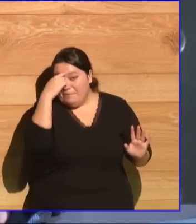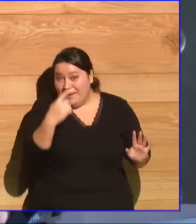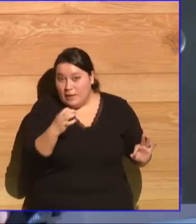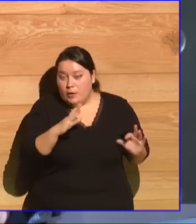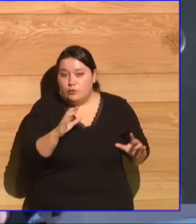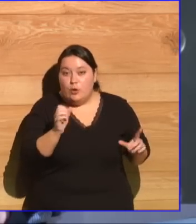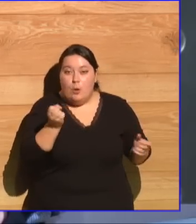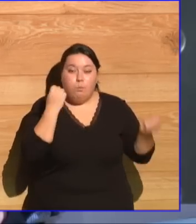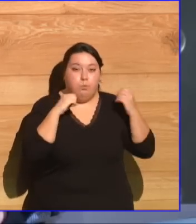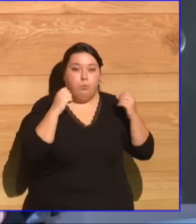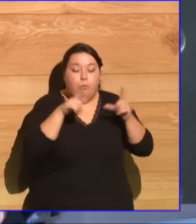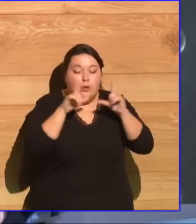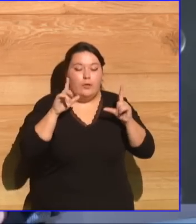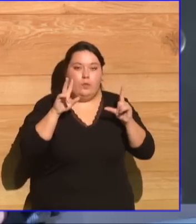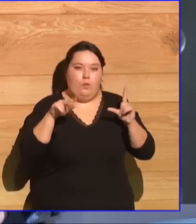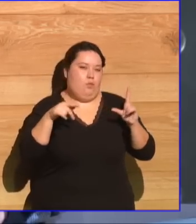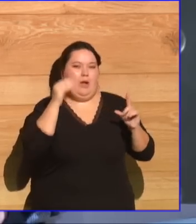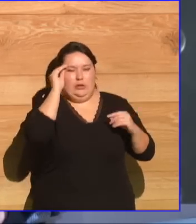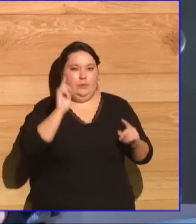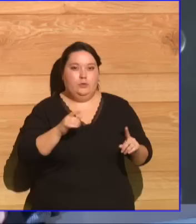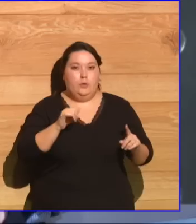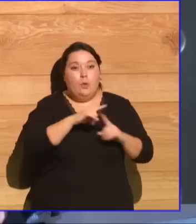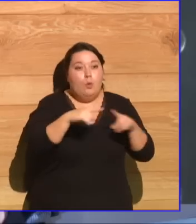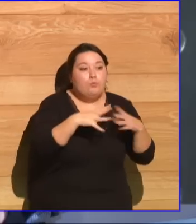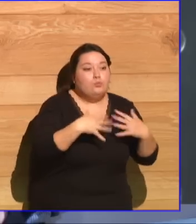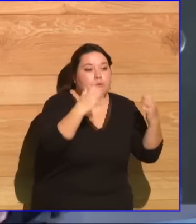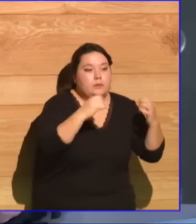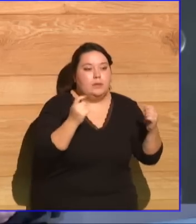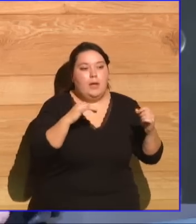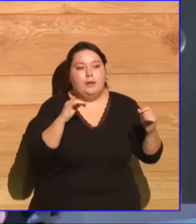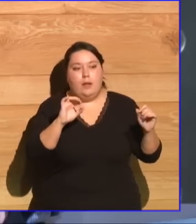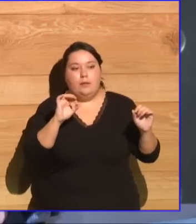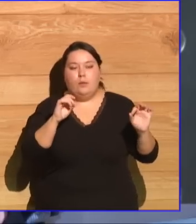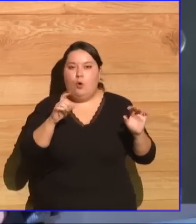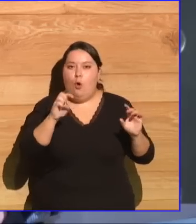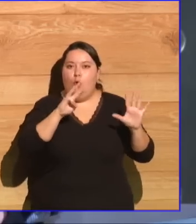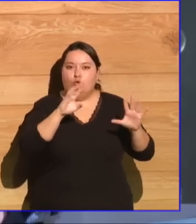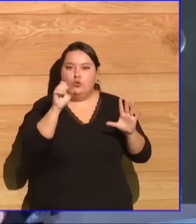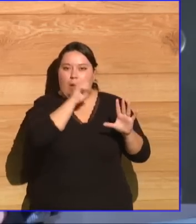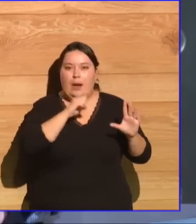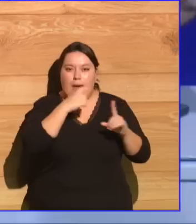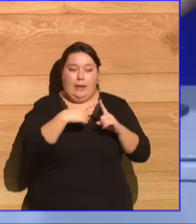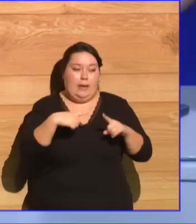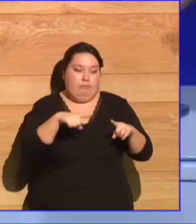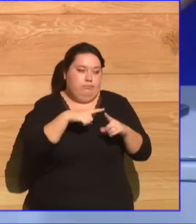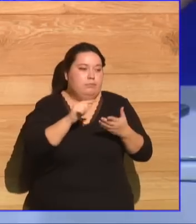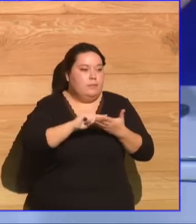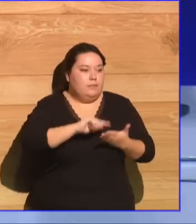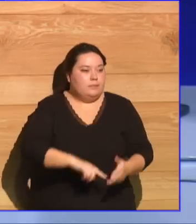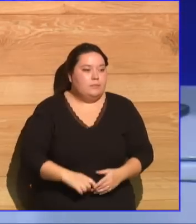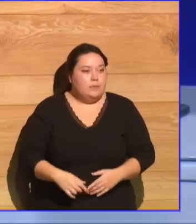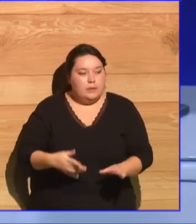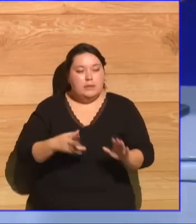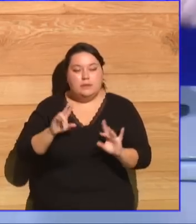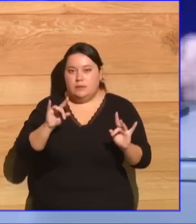la película. Pero sí, se habló de eso, e iba a ser no solo un musical, sino que Williams llegó a componer 8 o 9 canciones. Eso es, sí, hay una edición por